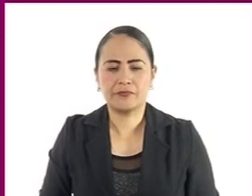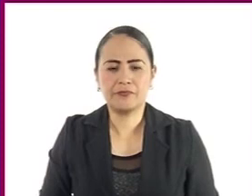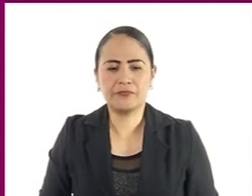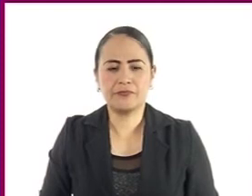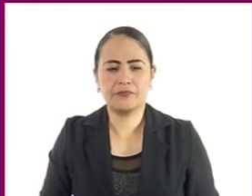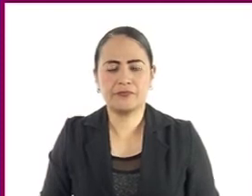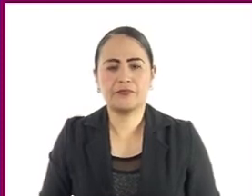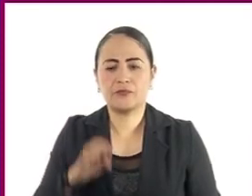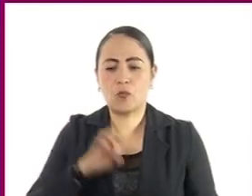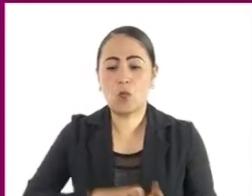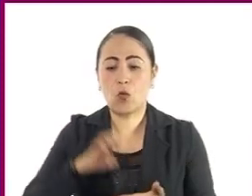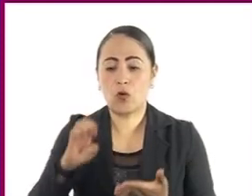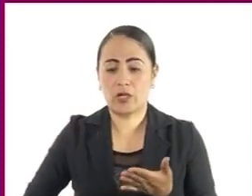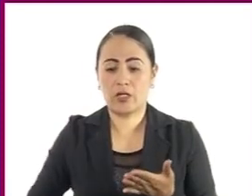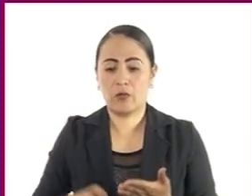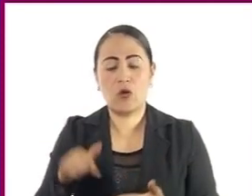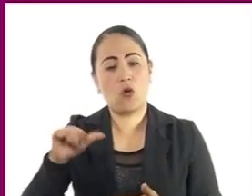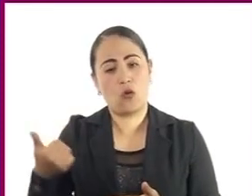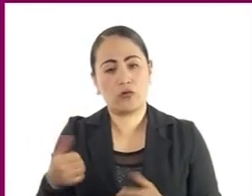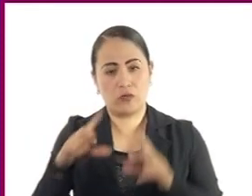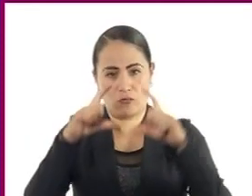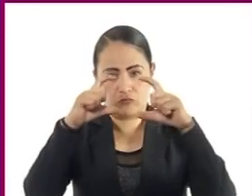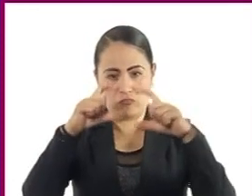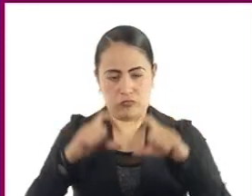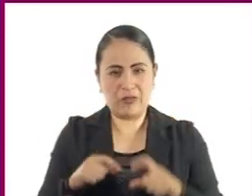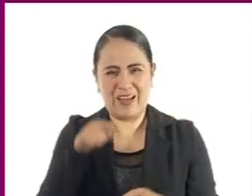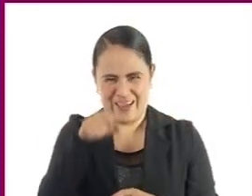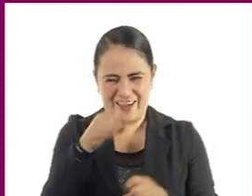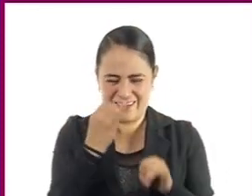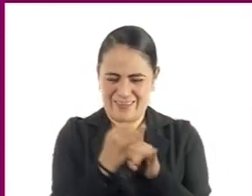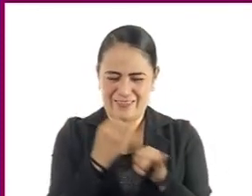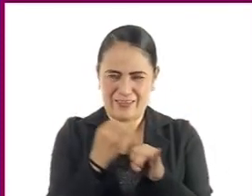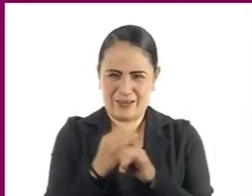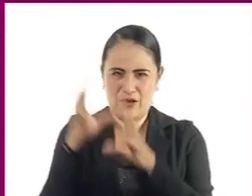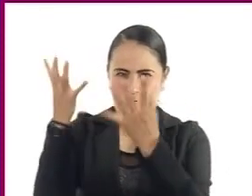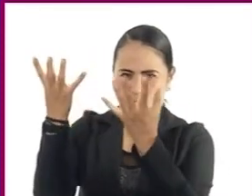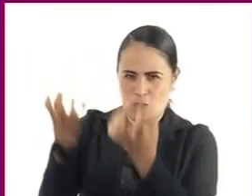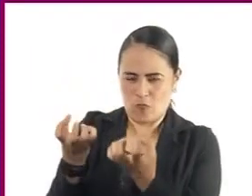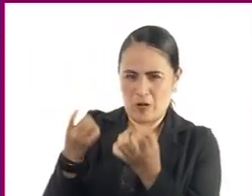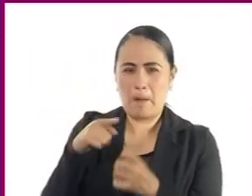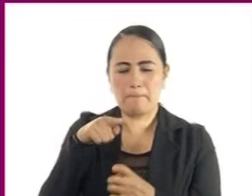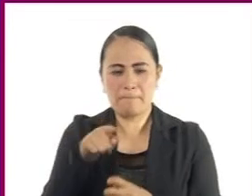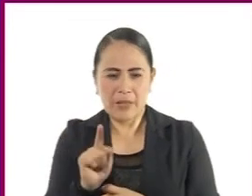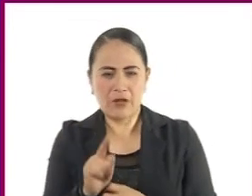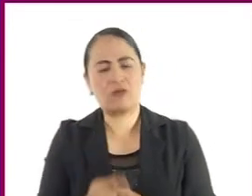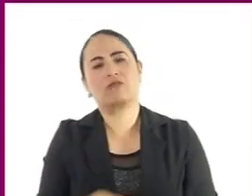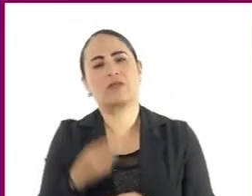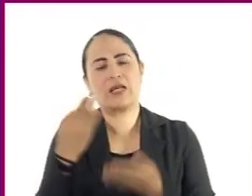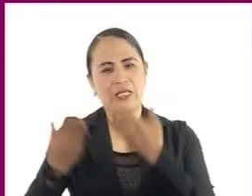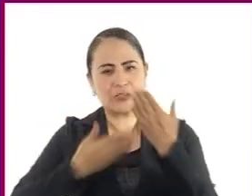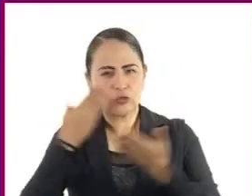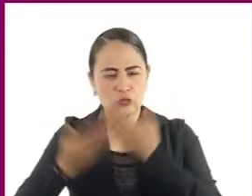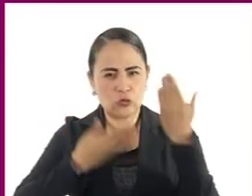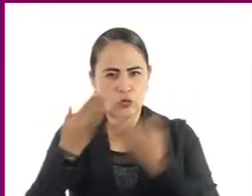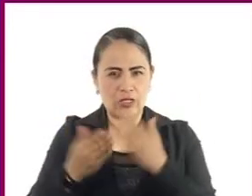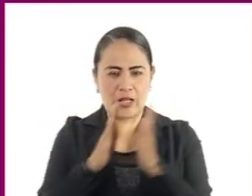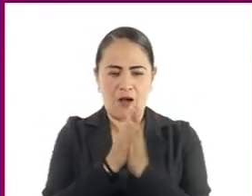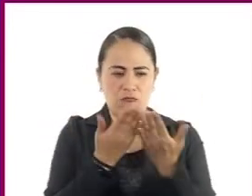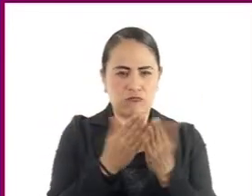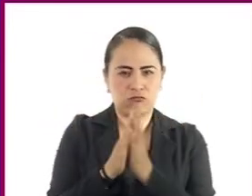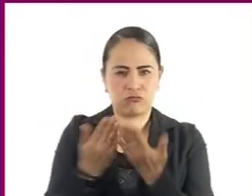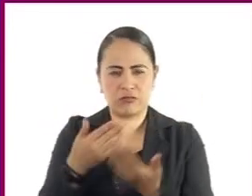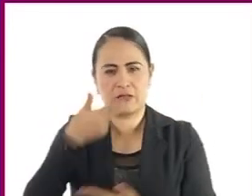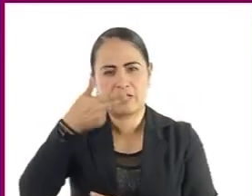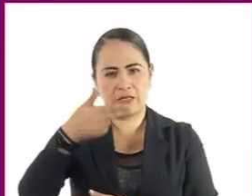En este caso mostramos otro texto de Internet, pero es una enciclopedia escolar en la que se habla del helio,